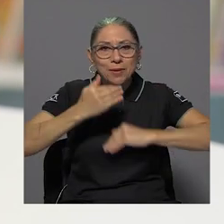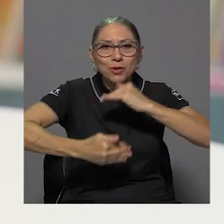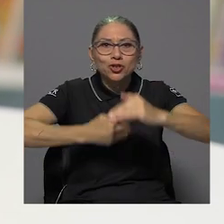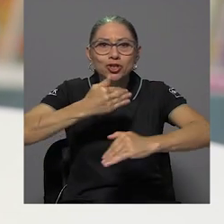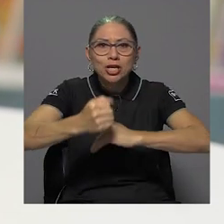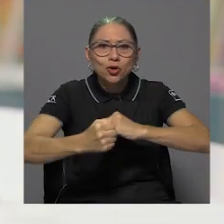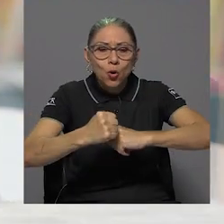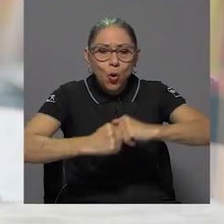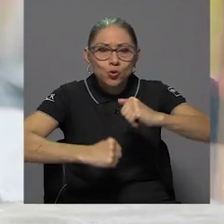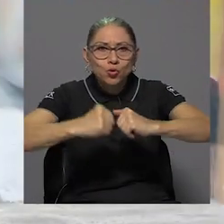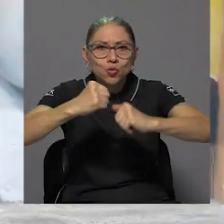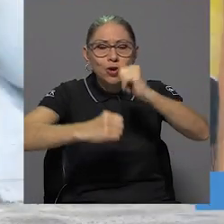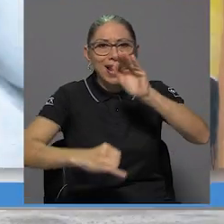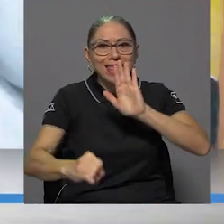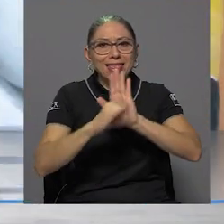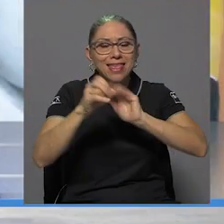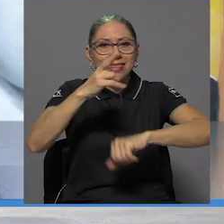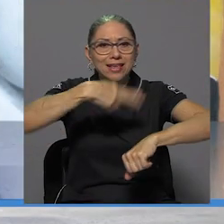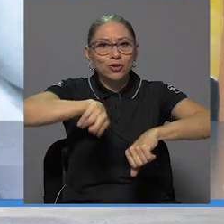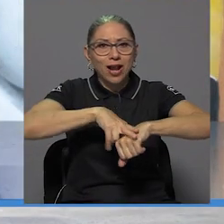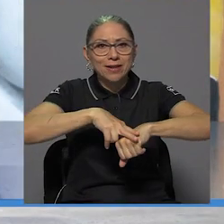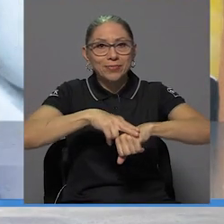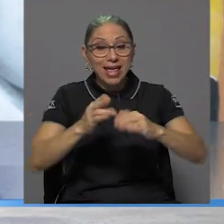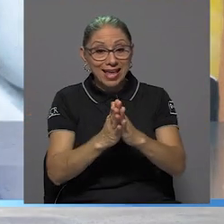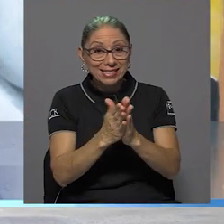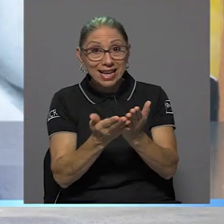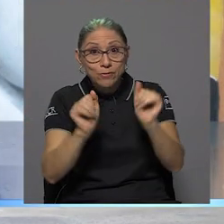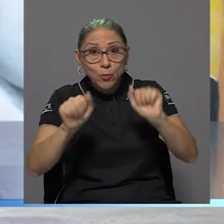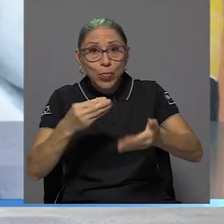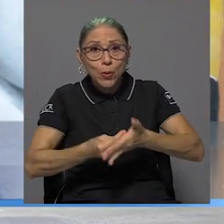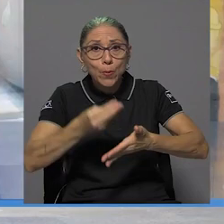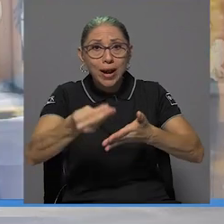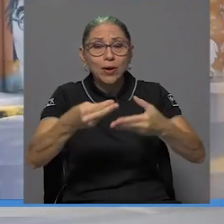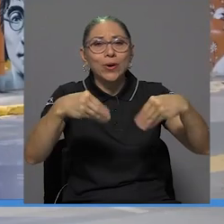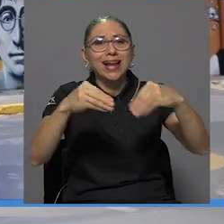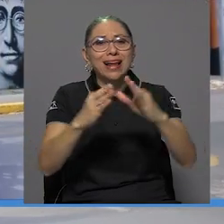nacional. Este libro está disponible en la librería